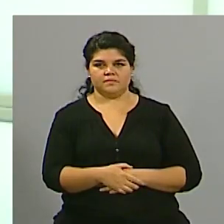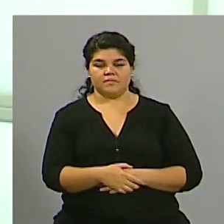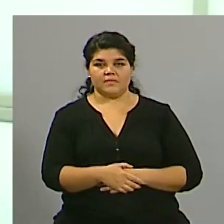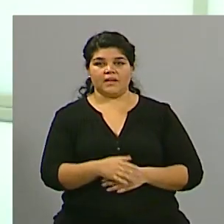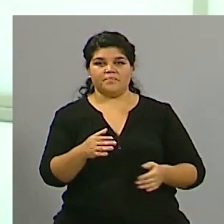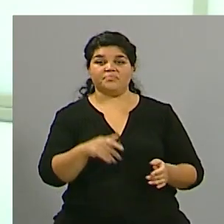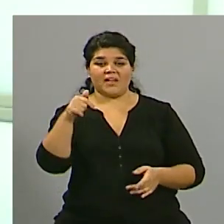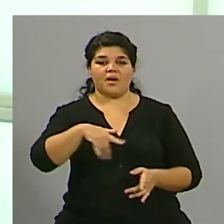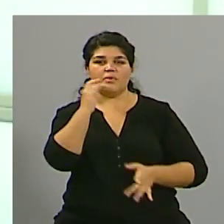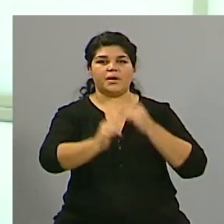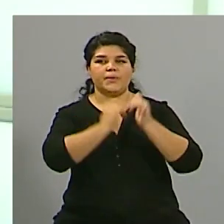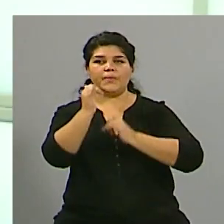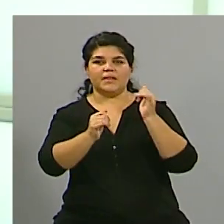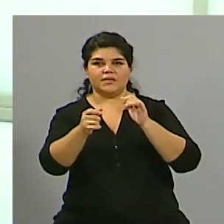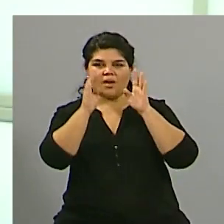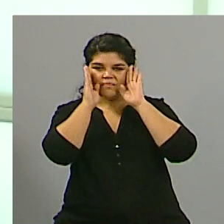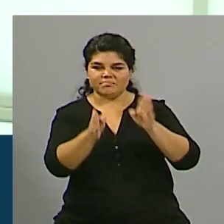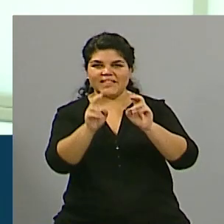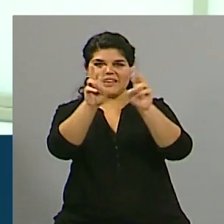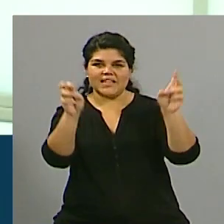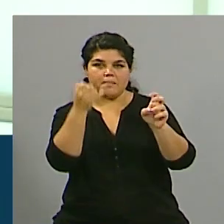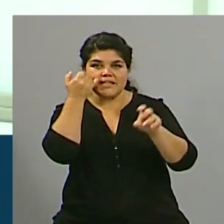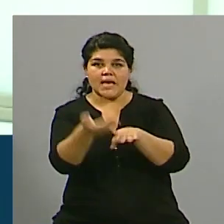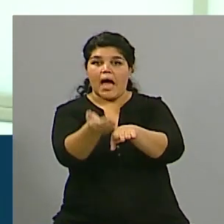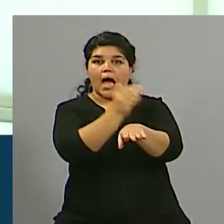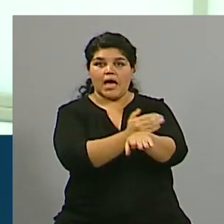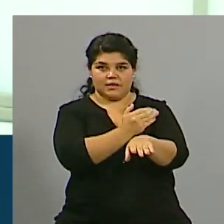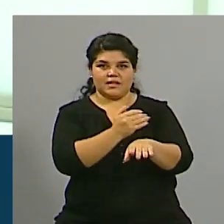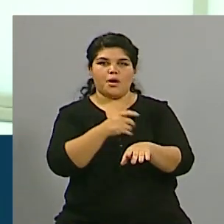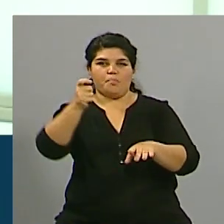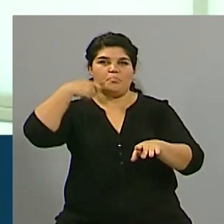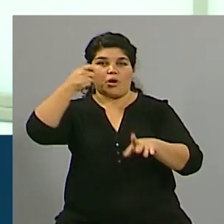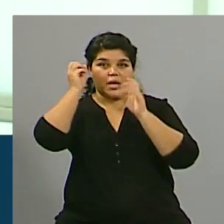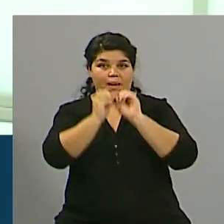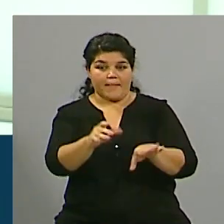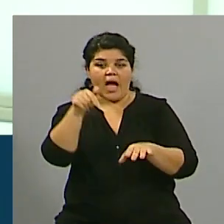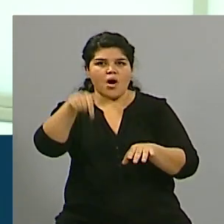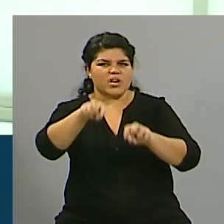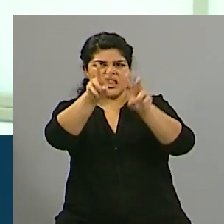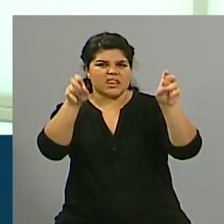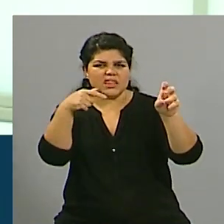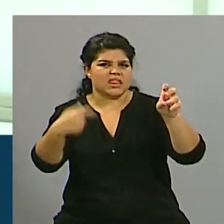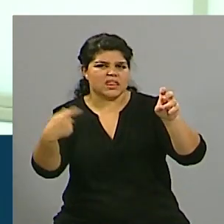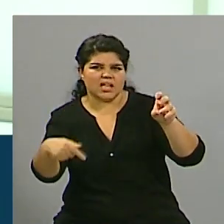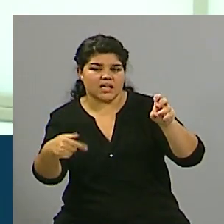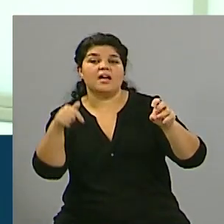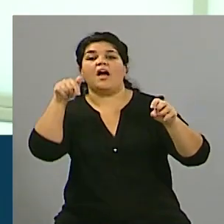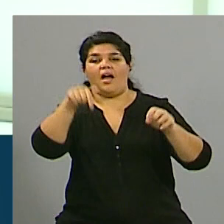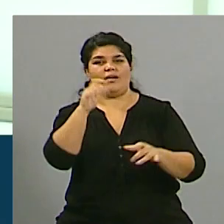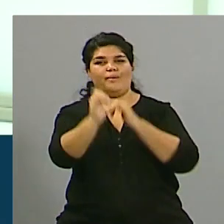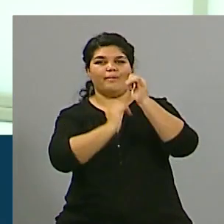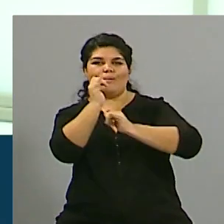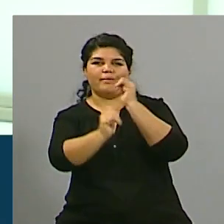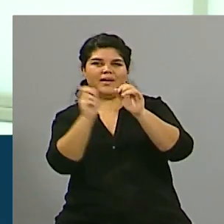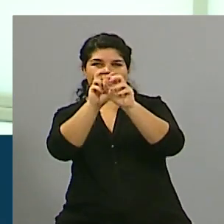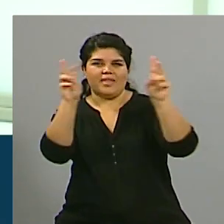Bueno, y es el momento de meternos de lleno en este tema que habíamos anunciado cuando comenzábamos el programa y que era básicamente hablar en profundidad de lo